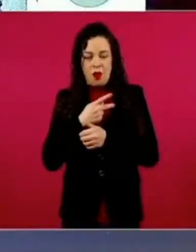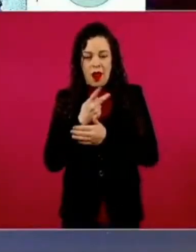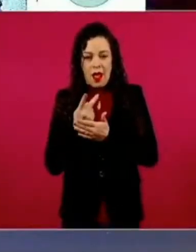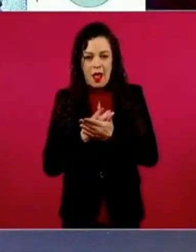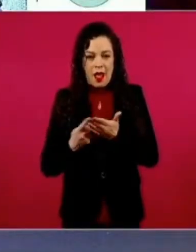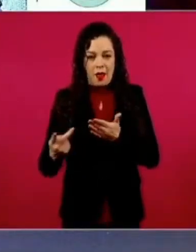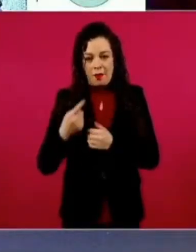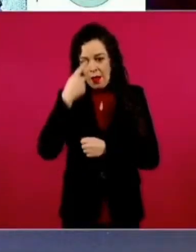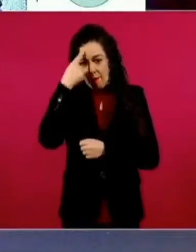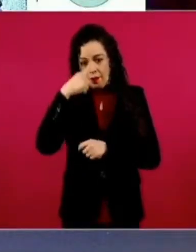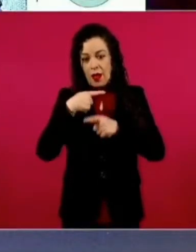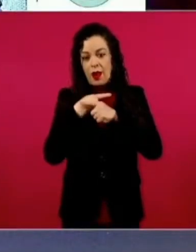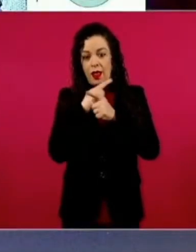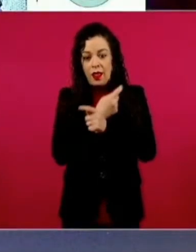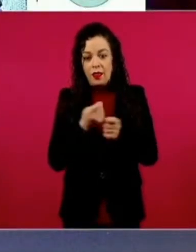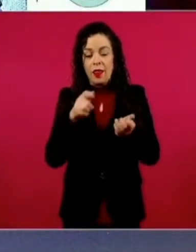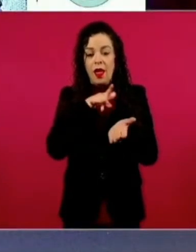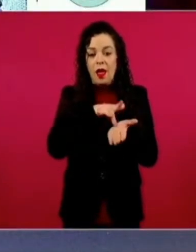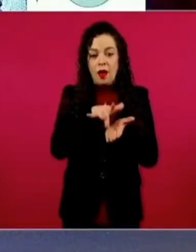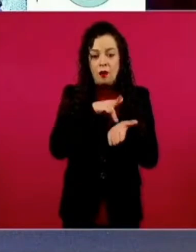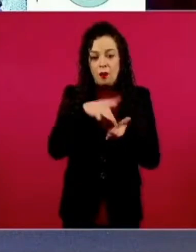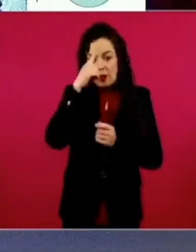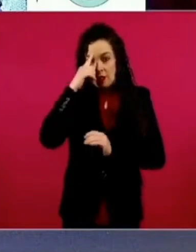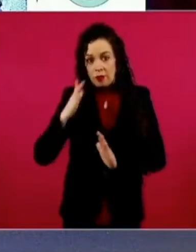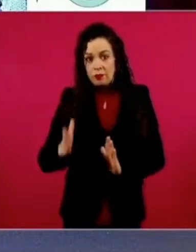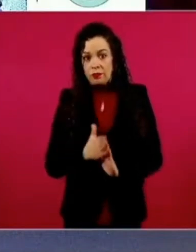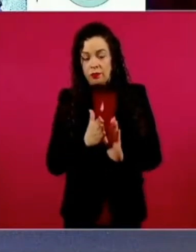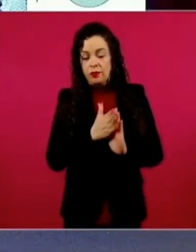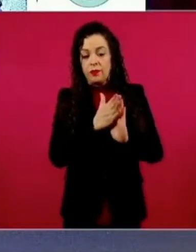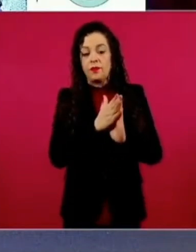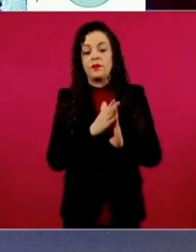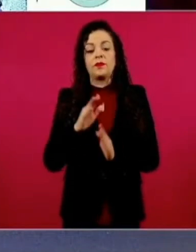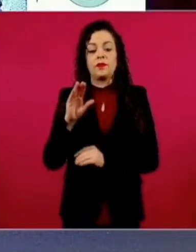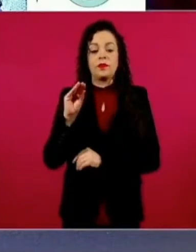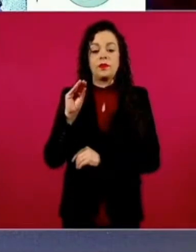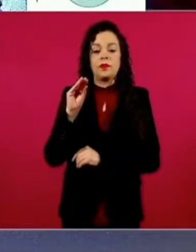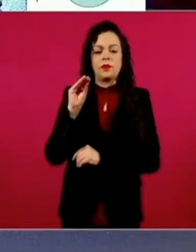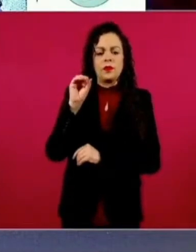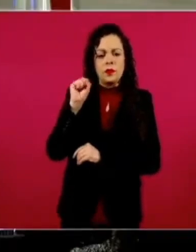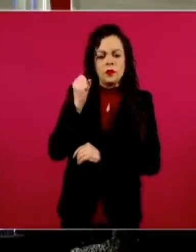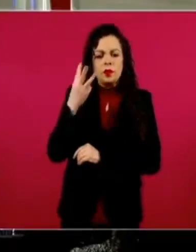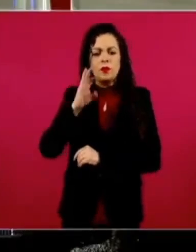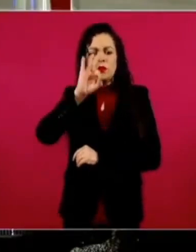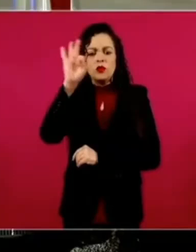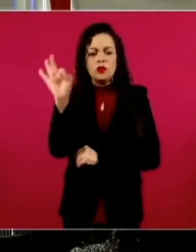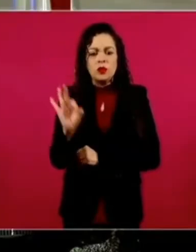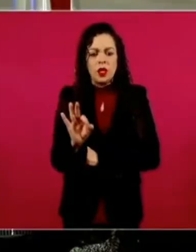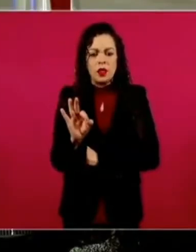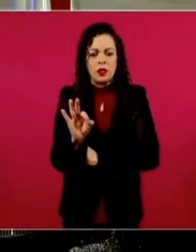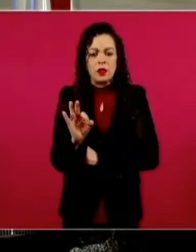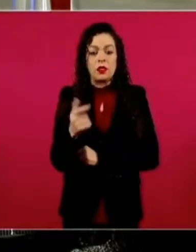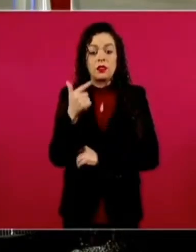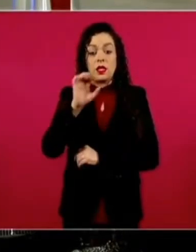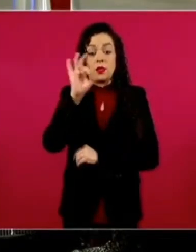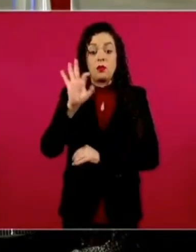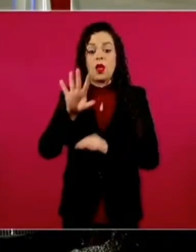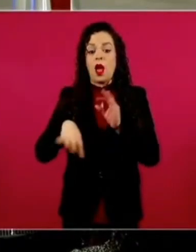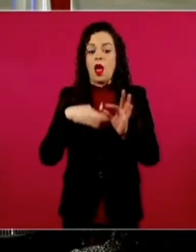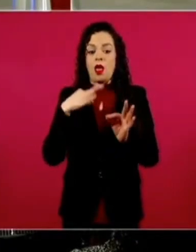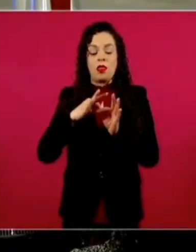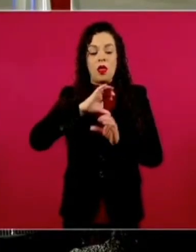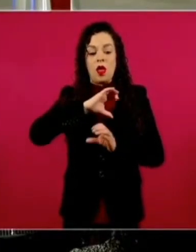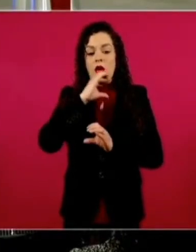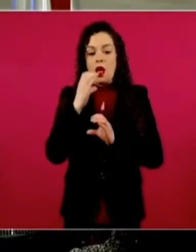de están en proceso 93% de los apoyos, y ya concluido 7% para el